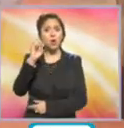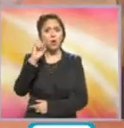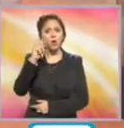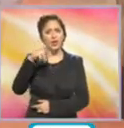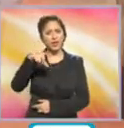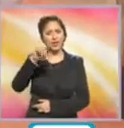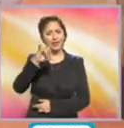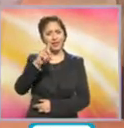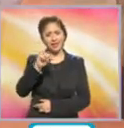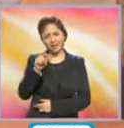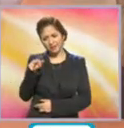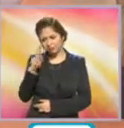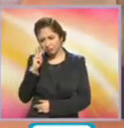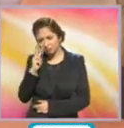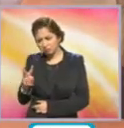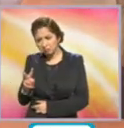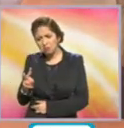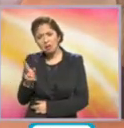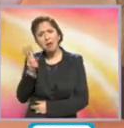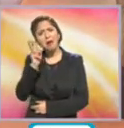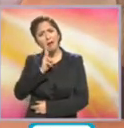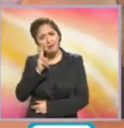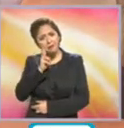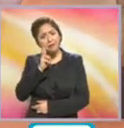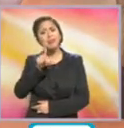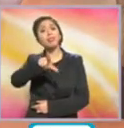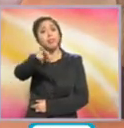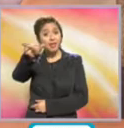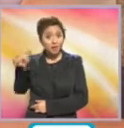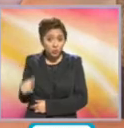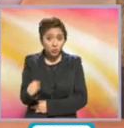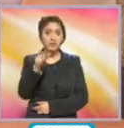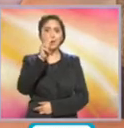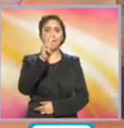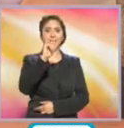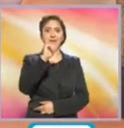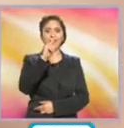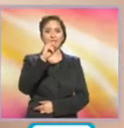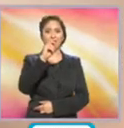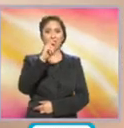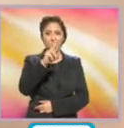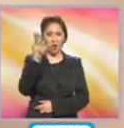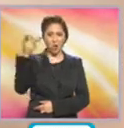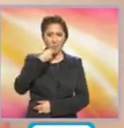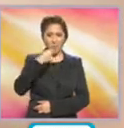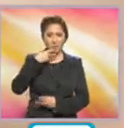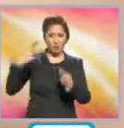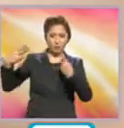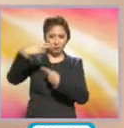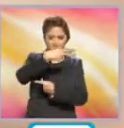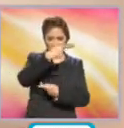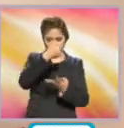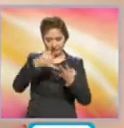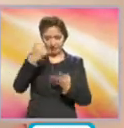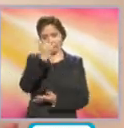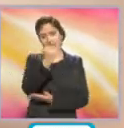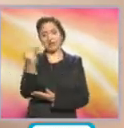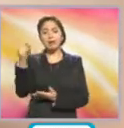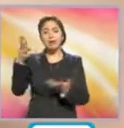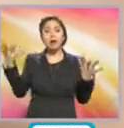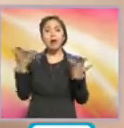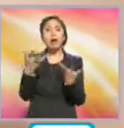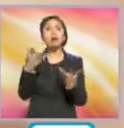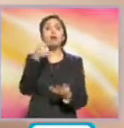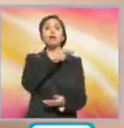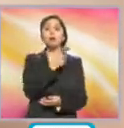en ayuda de Víctor, que es el jardinero, se pusieron a investigar cómo lo podían hacer y empezaron a ver que era una posibilidad para